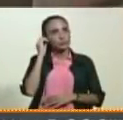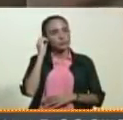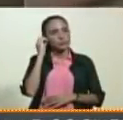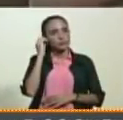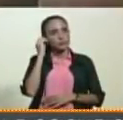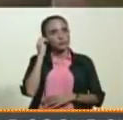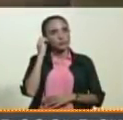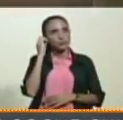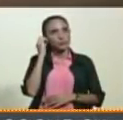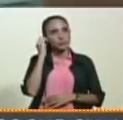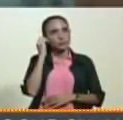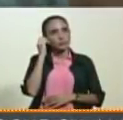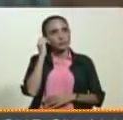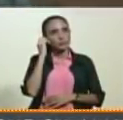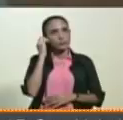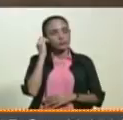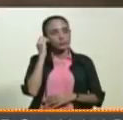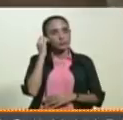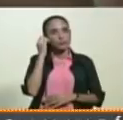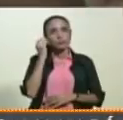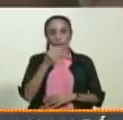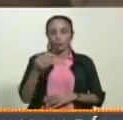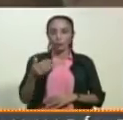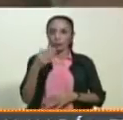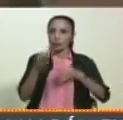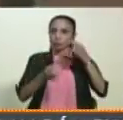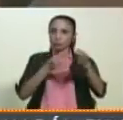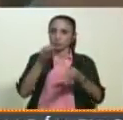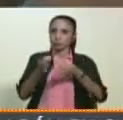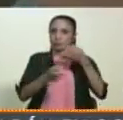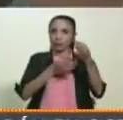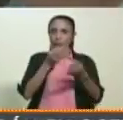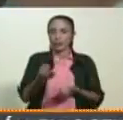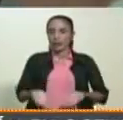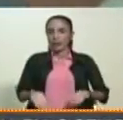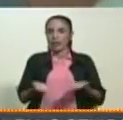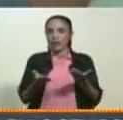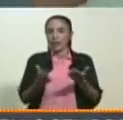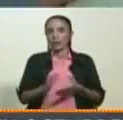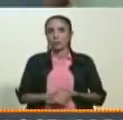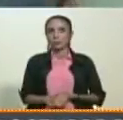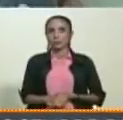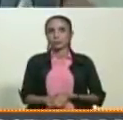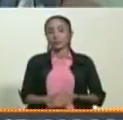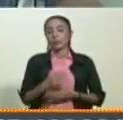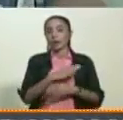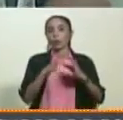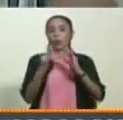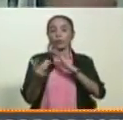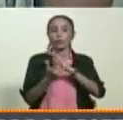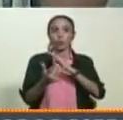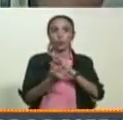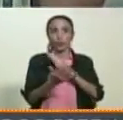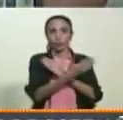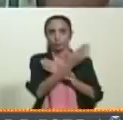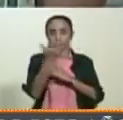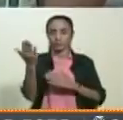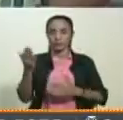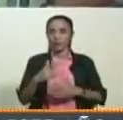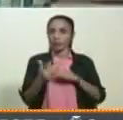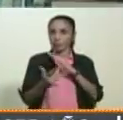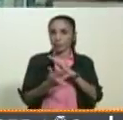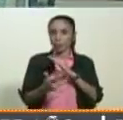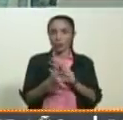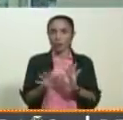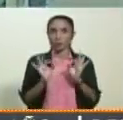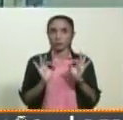importante también significar, ¿no?, destacar todo lo que es el equipamiento tecnológico que cuenta esta maternidad,